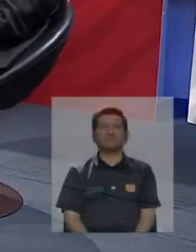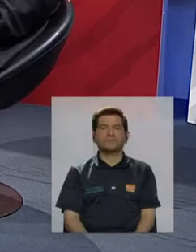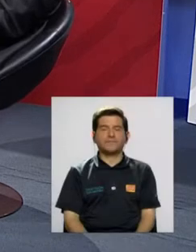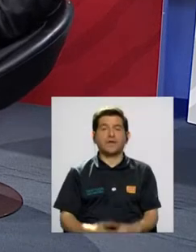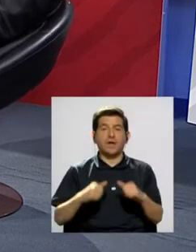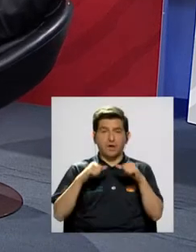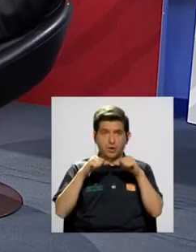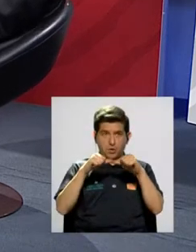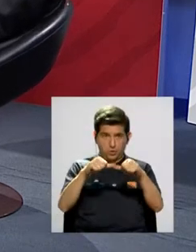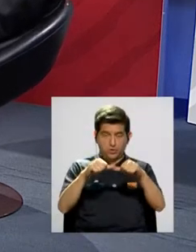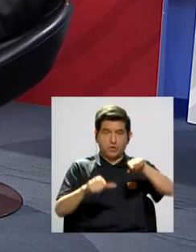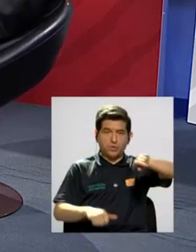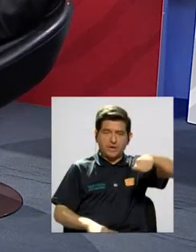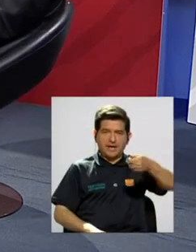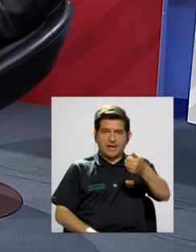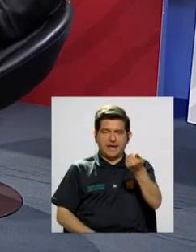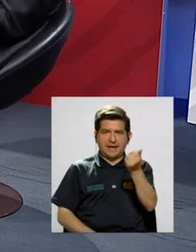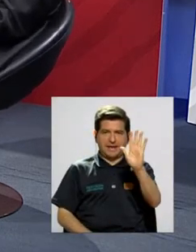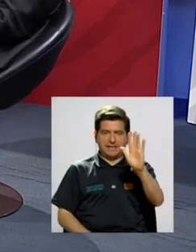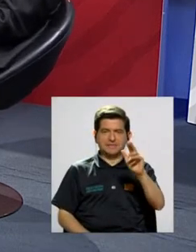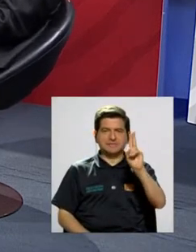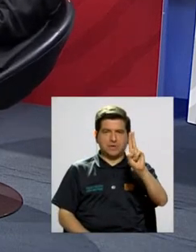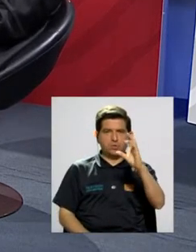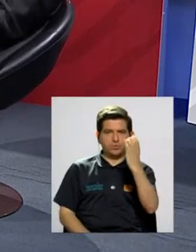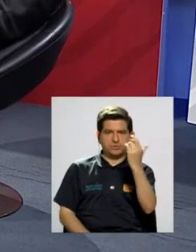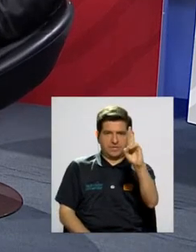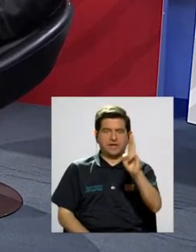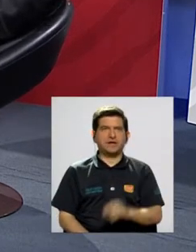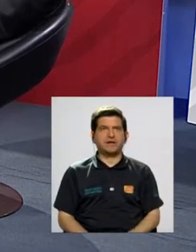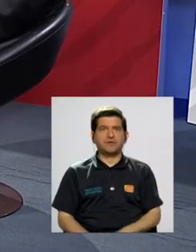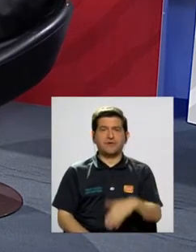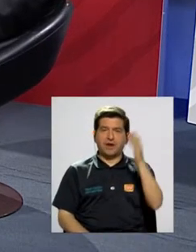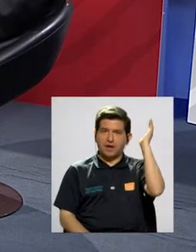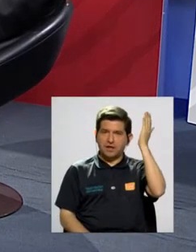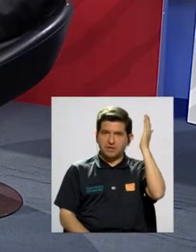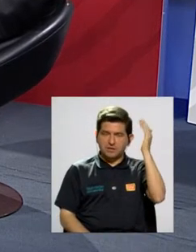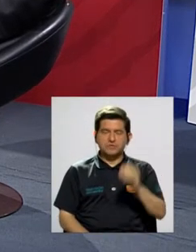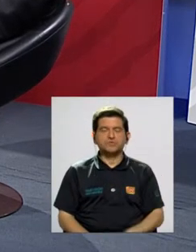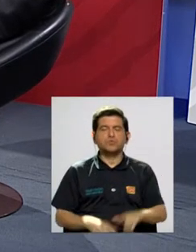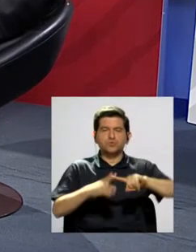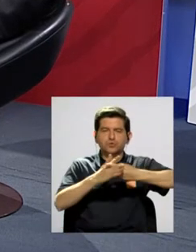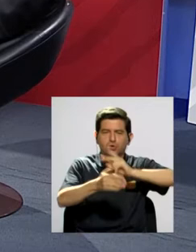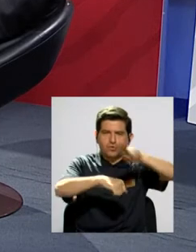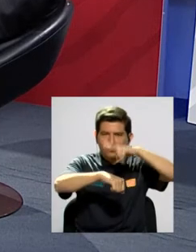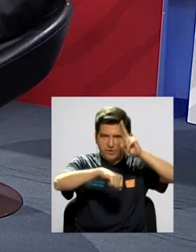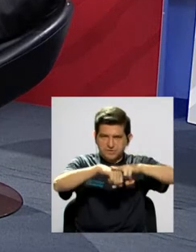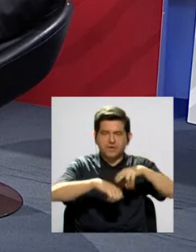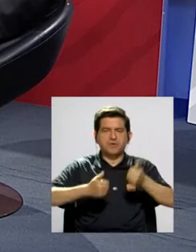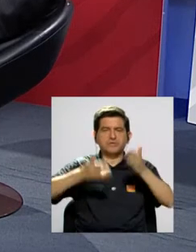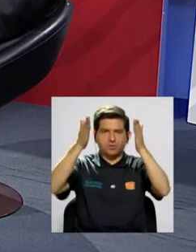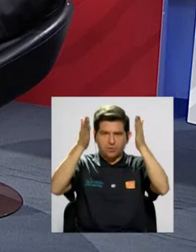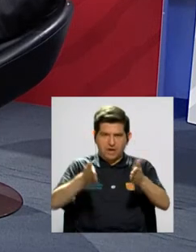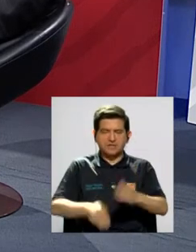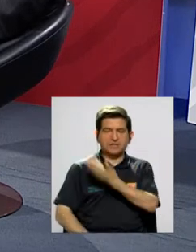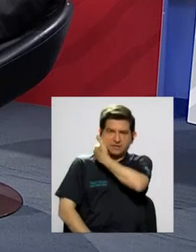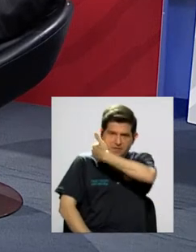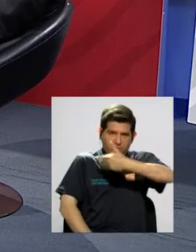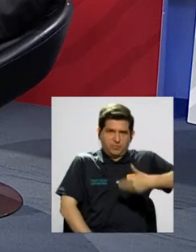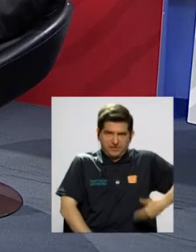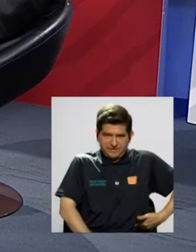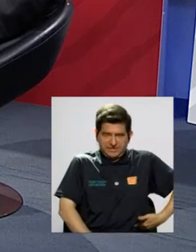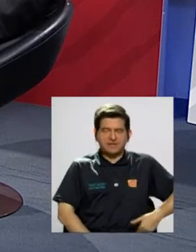Regresamos a los estudios de Canal 15, Universidad de Costa Rica, casualmente con el discurso de Restauración Nacional de parte de su candidato a la